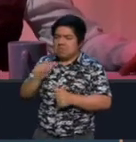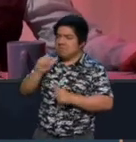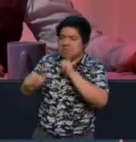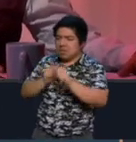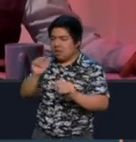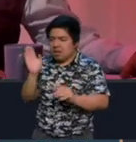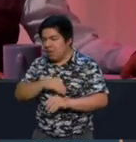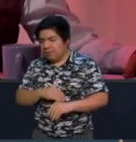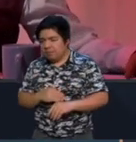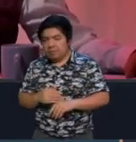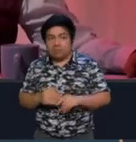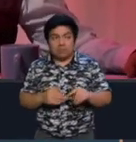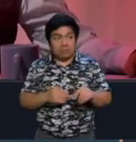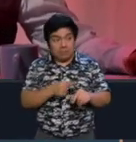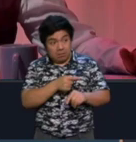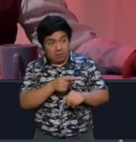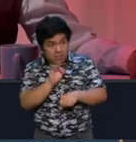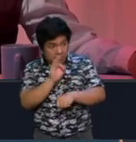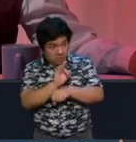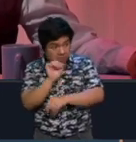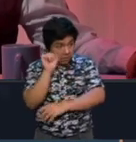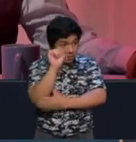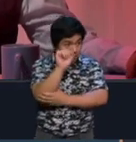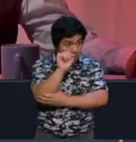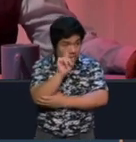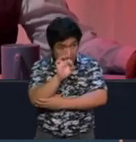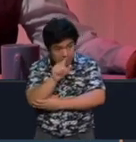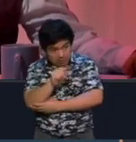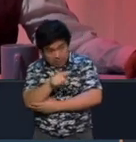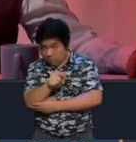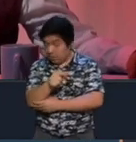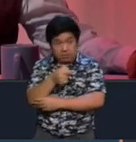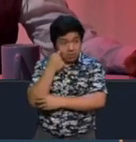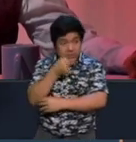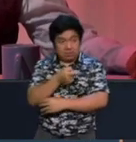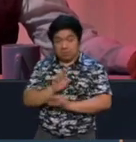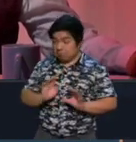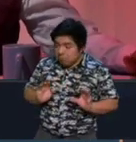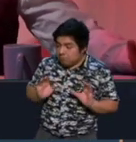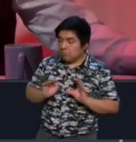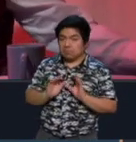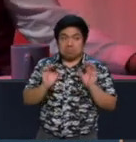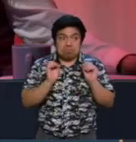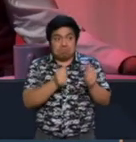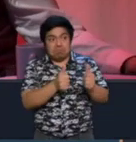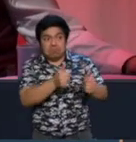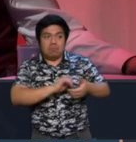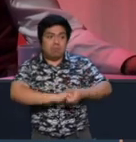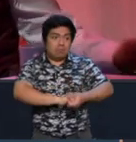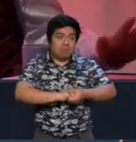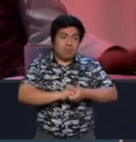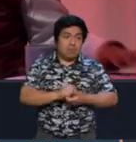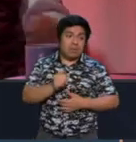van a Y defender para al quienes Sindicato Libertad. Yo no vengo a defender perseguidos eso, Sebastián. políticos, el Yo sindicato lo que Hugo vengo a Bello. decir, yo lo que vengo a decir. Bueno, si te yo aliaste lo que con vengo-